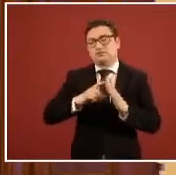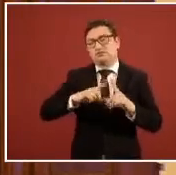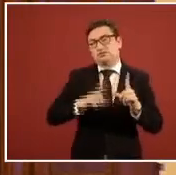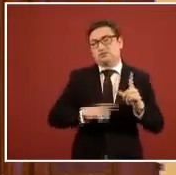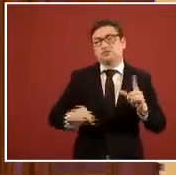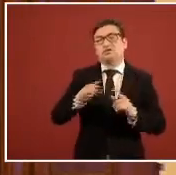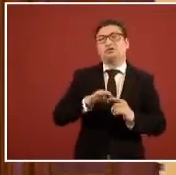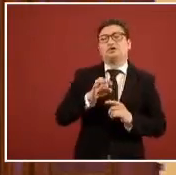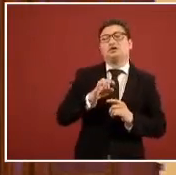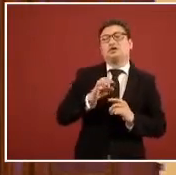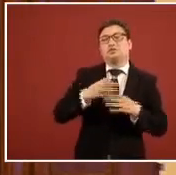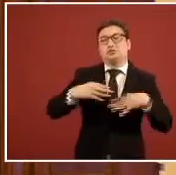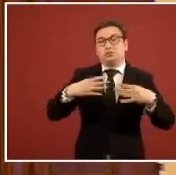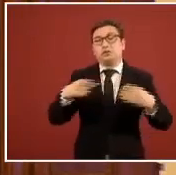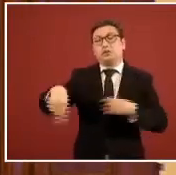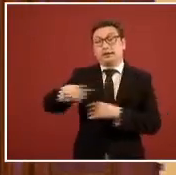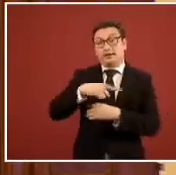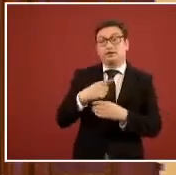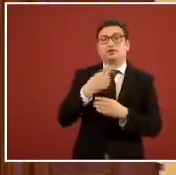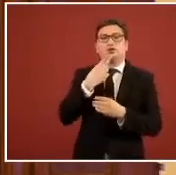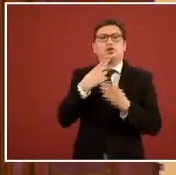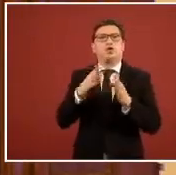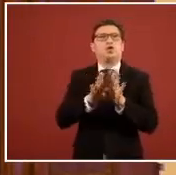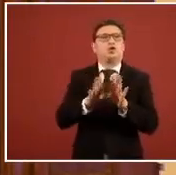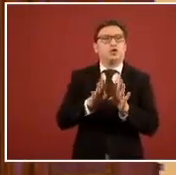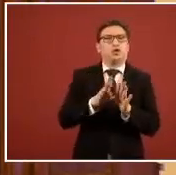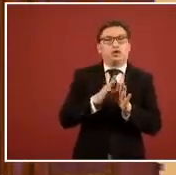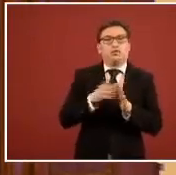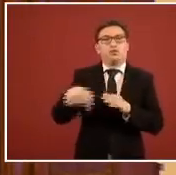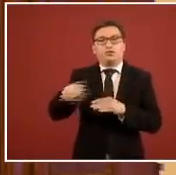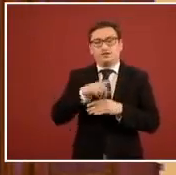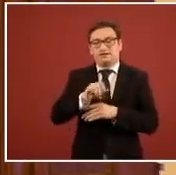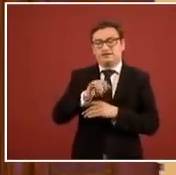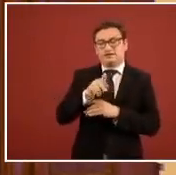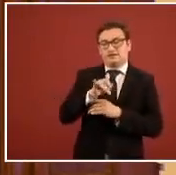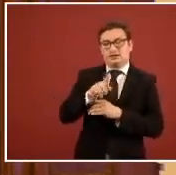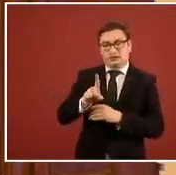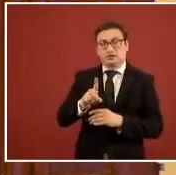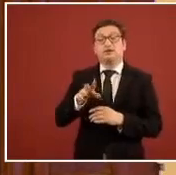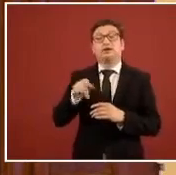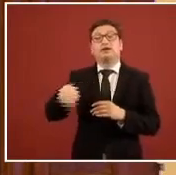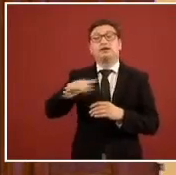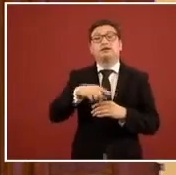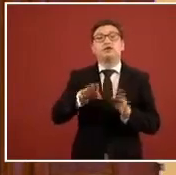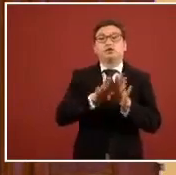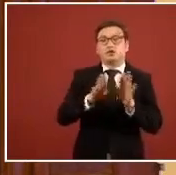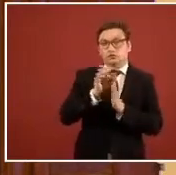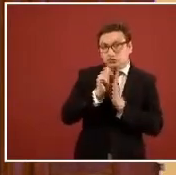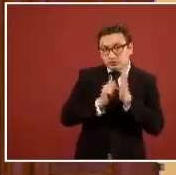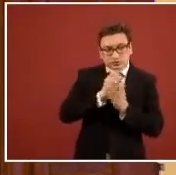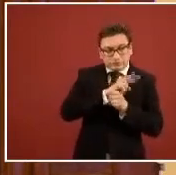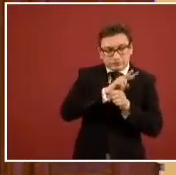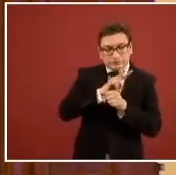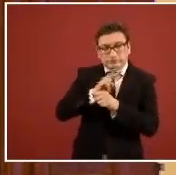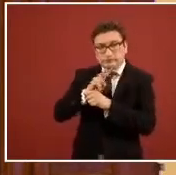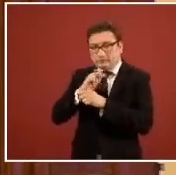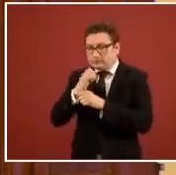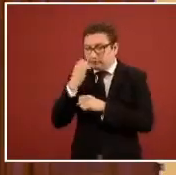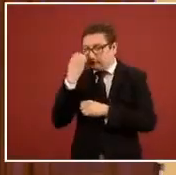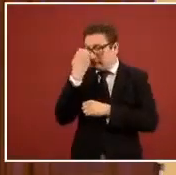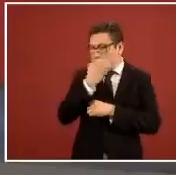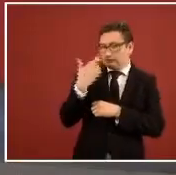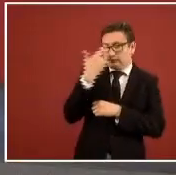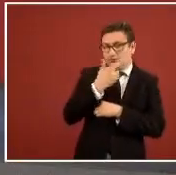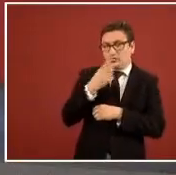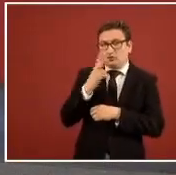Vigilancia Epidemiológica, utiliza la plataforma SISVER, que es el Sistema de Vigilancia de la Enfermedad